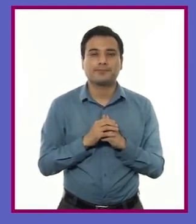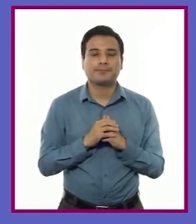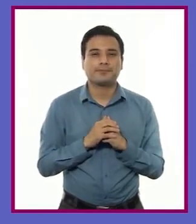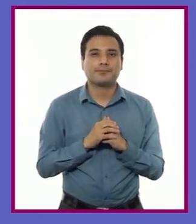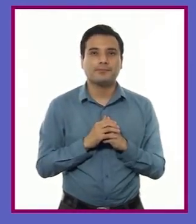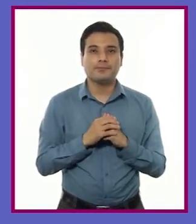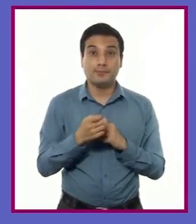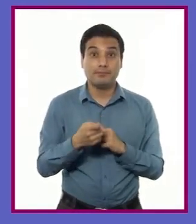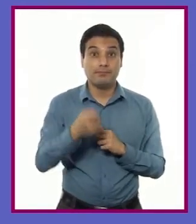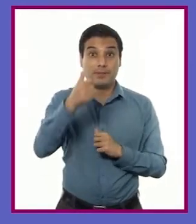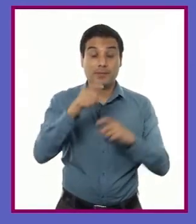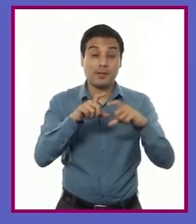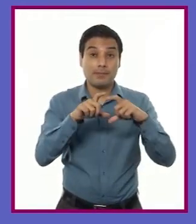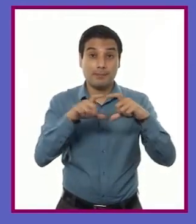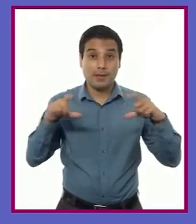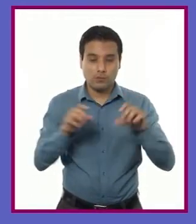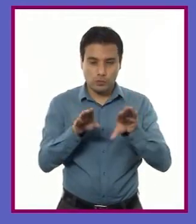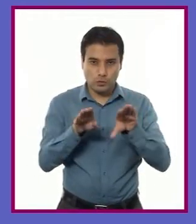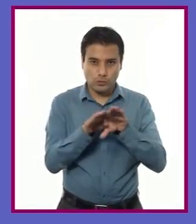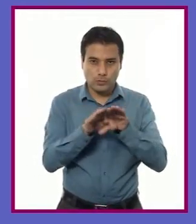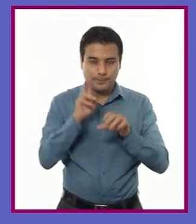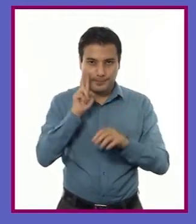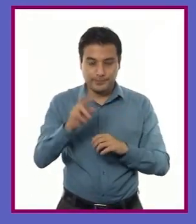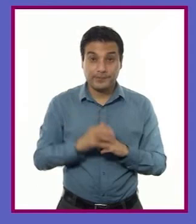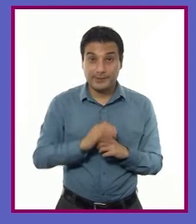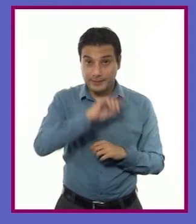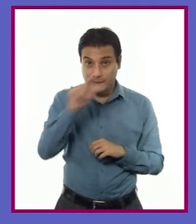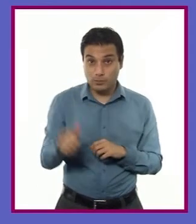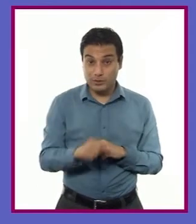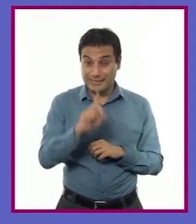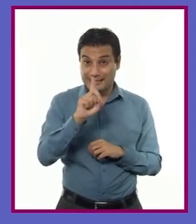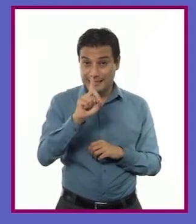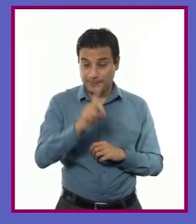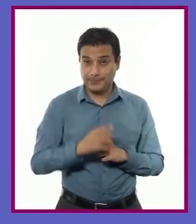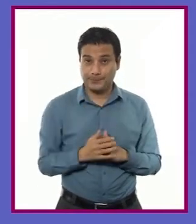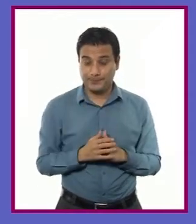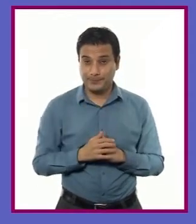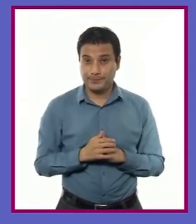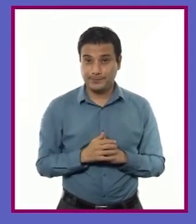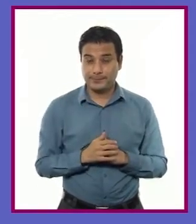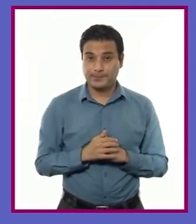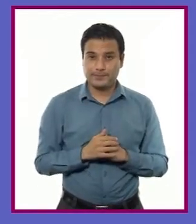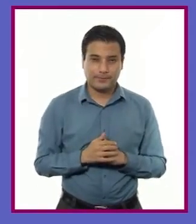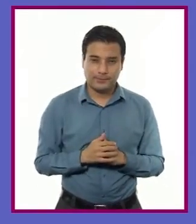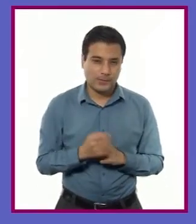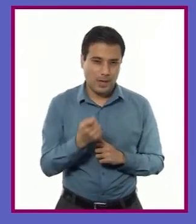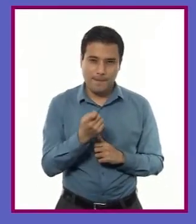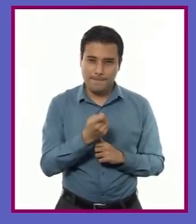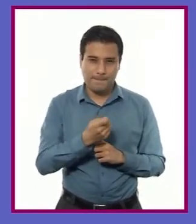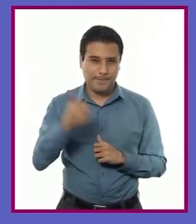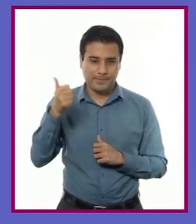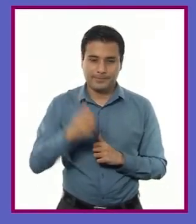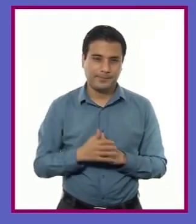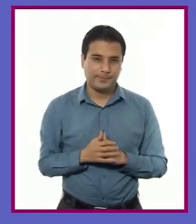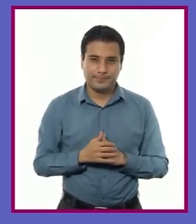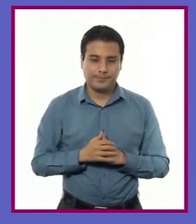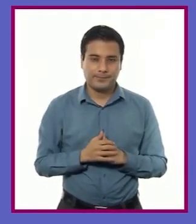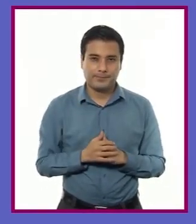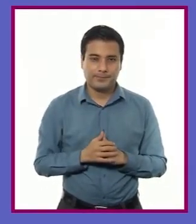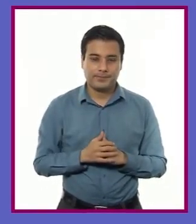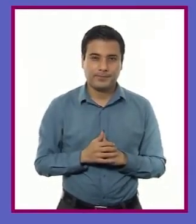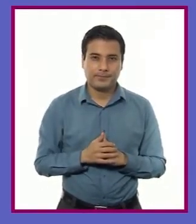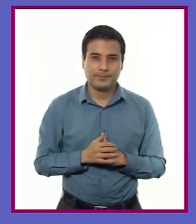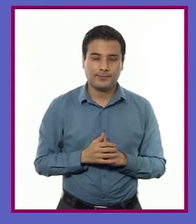primer párrafo. Y finalmente la D, que podemos observar que está descartada, ya que sí aparece y